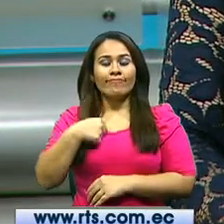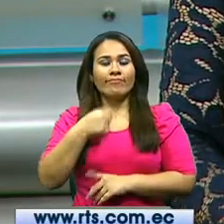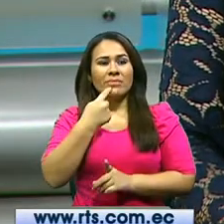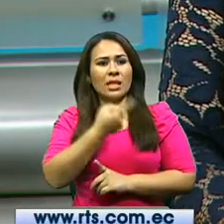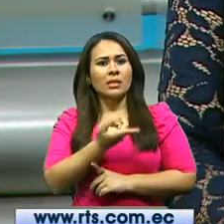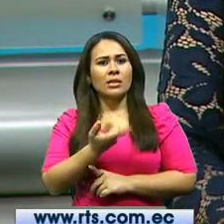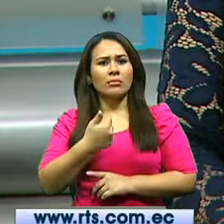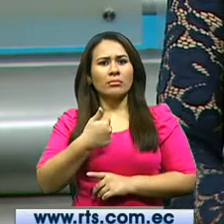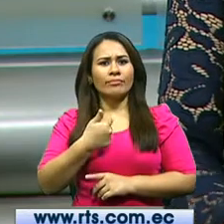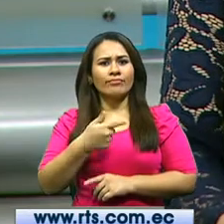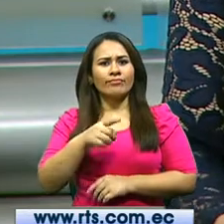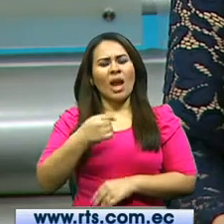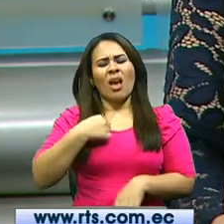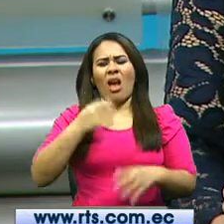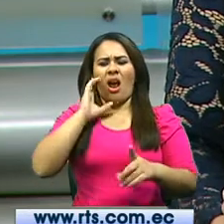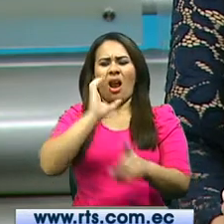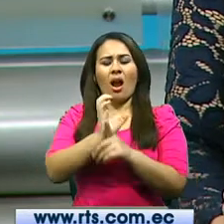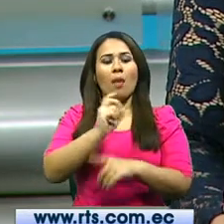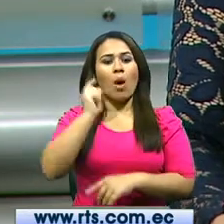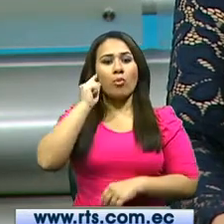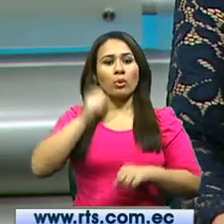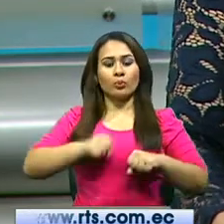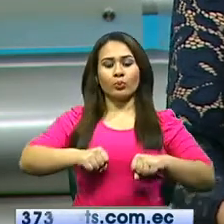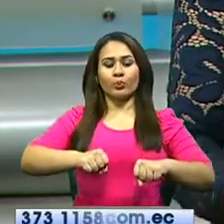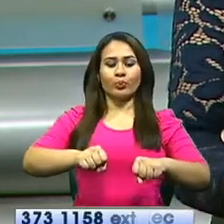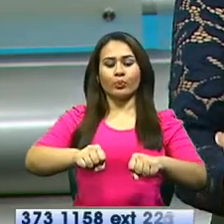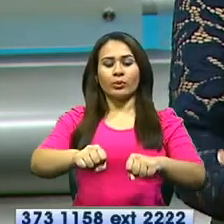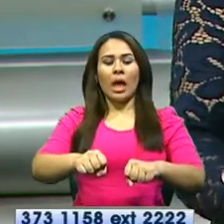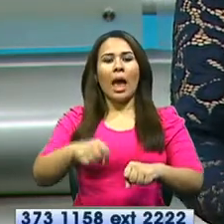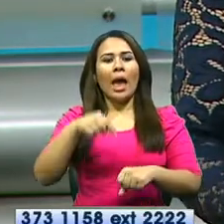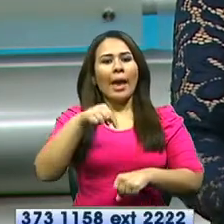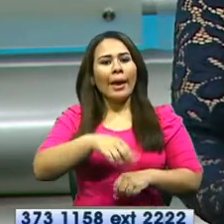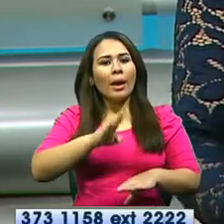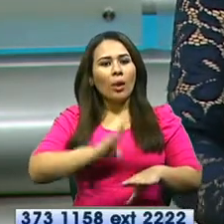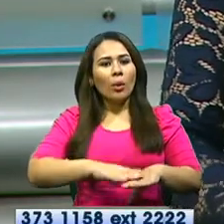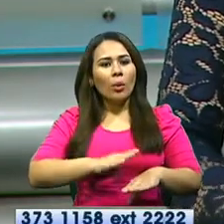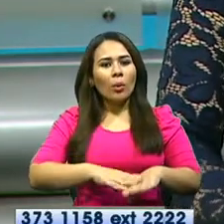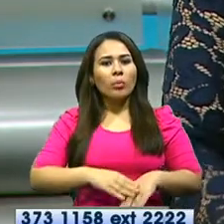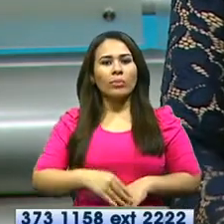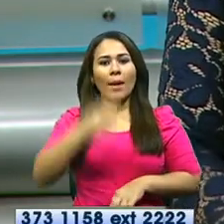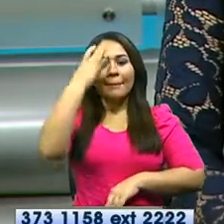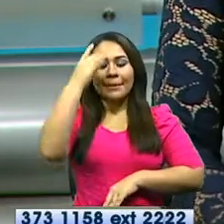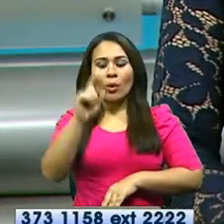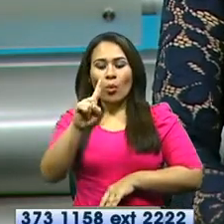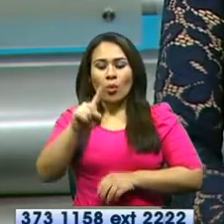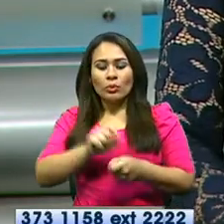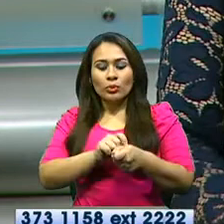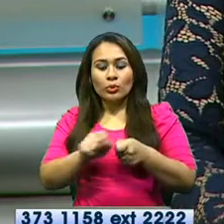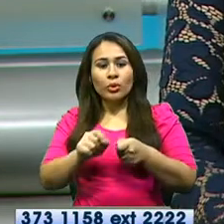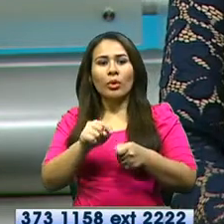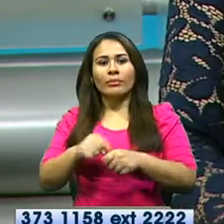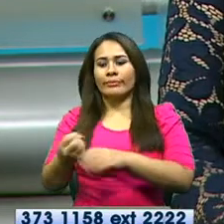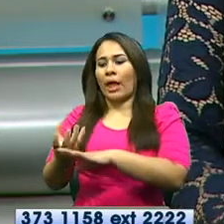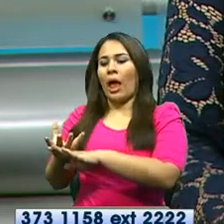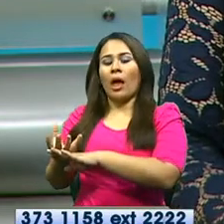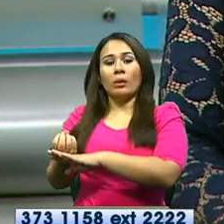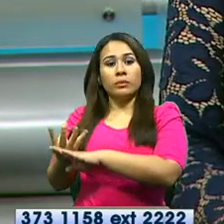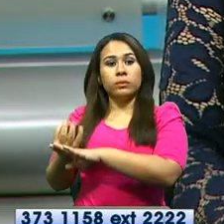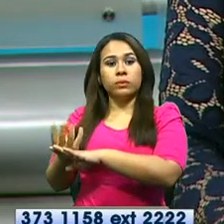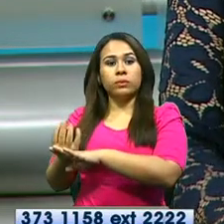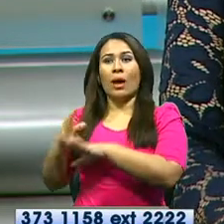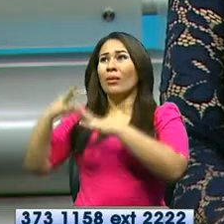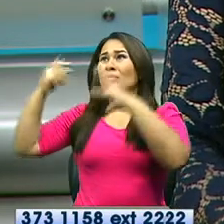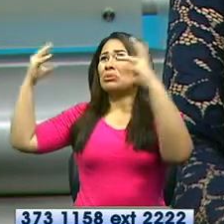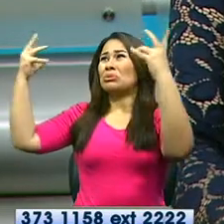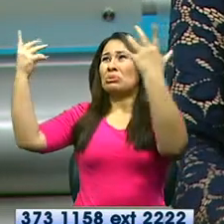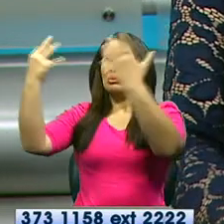una carreta que dejaban encargada en el domicilio afectado le reconozca los daños ocasionados. Afirman que ella habría dejado allí carbón